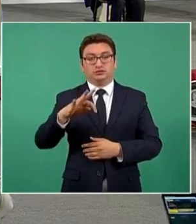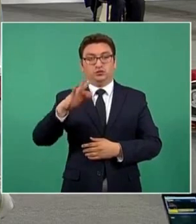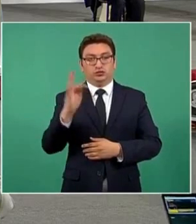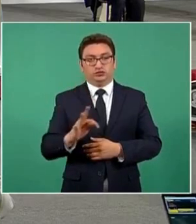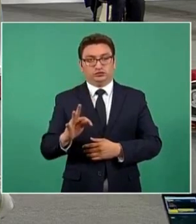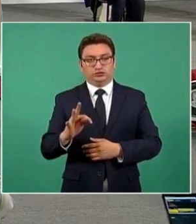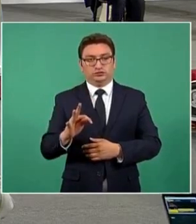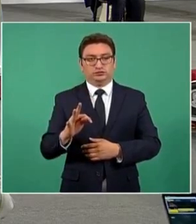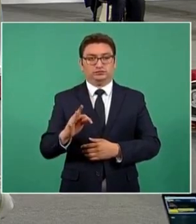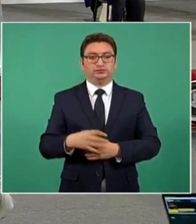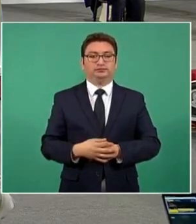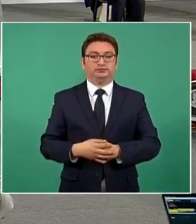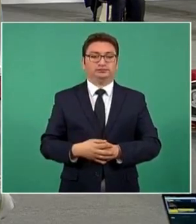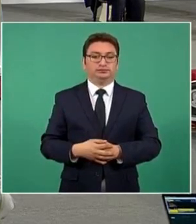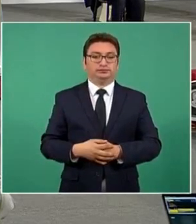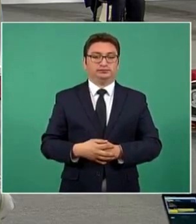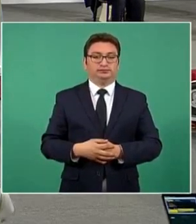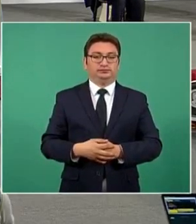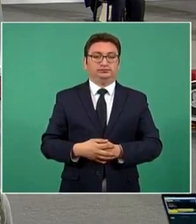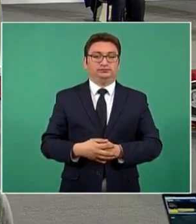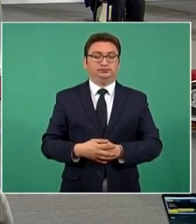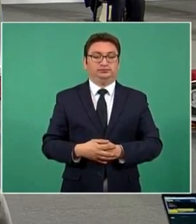11.26%.